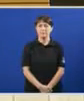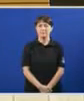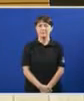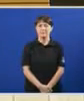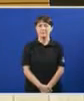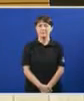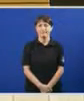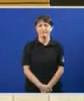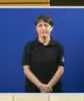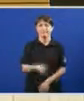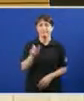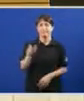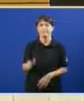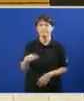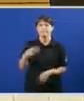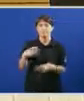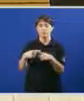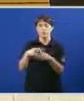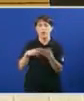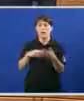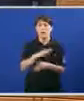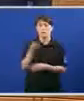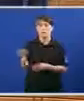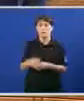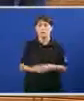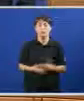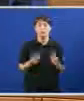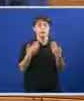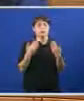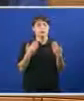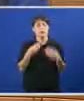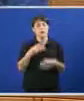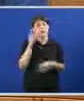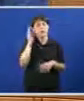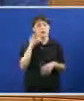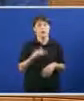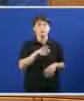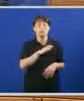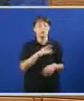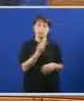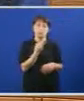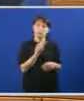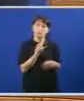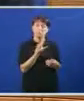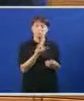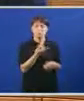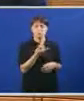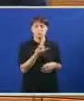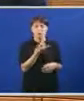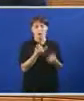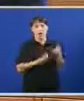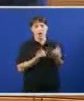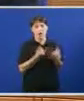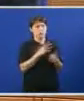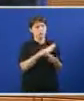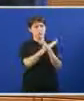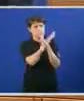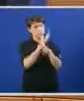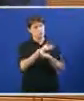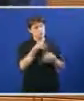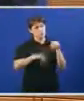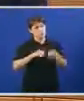Tenga palabra el presidente de Asunta. Muchas gracias, señora presidenta. Señoría, agradezco mucho ese reconocimiento de